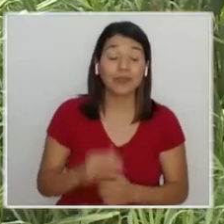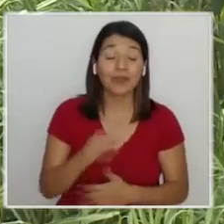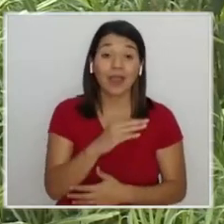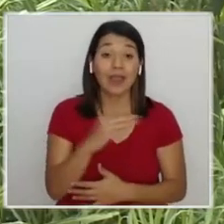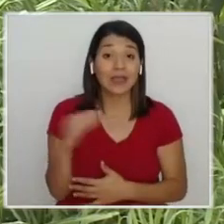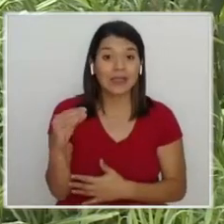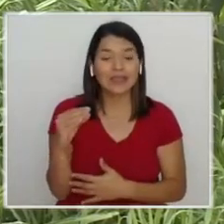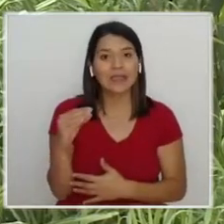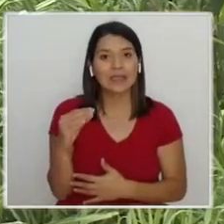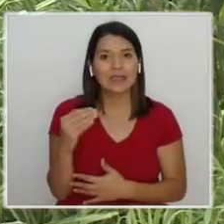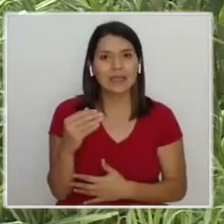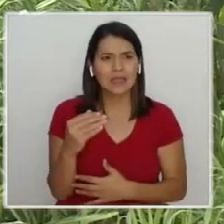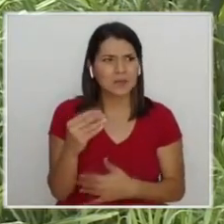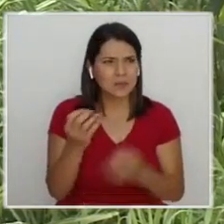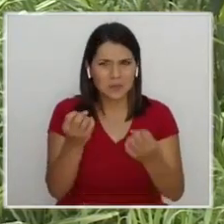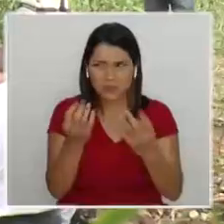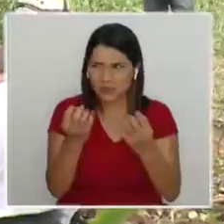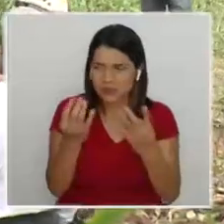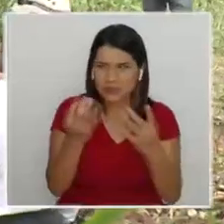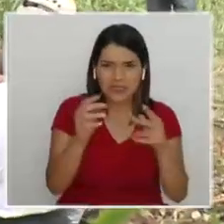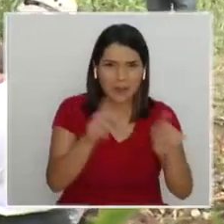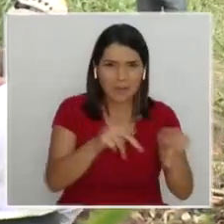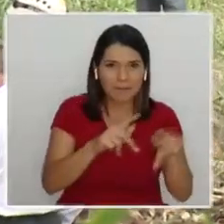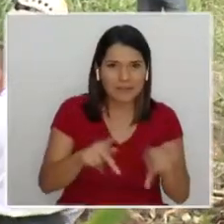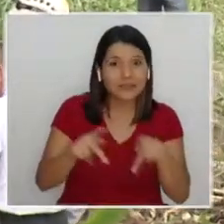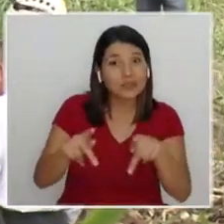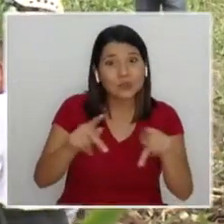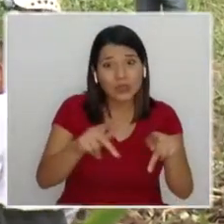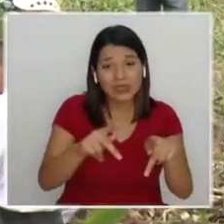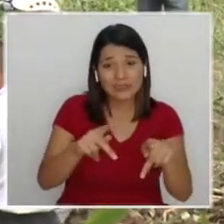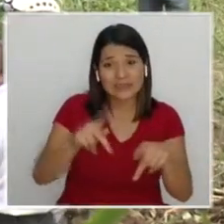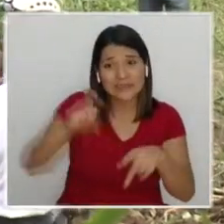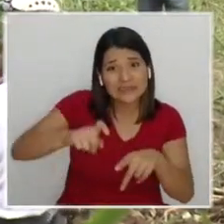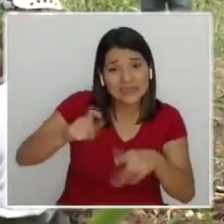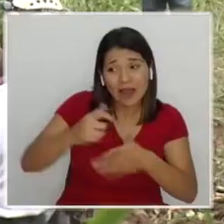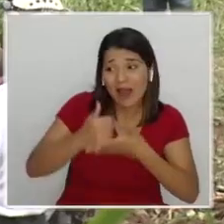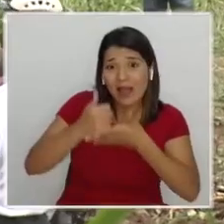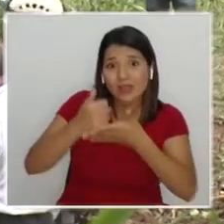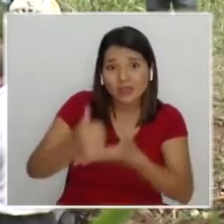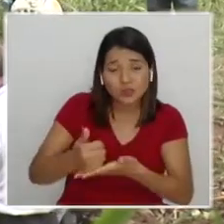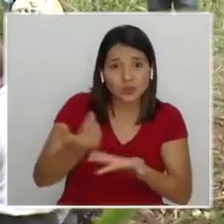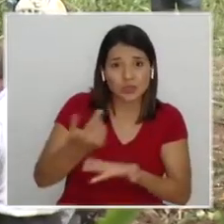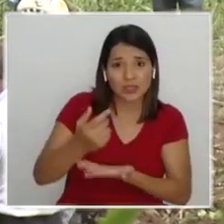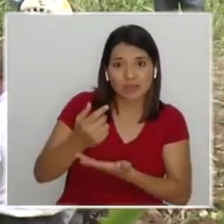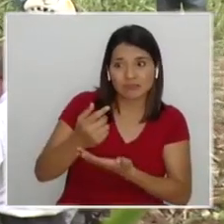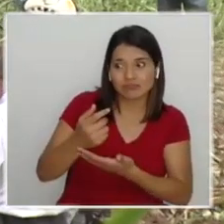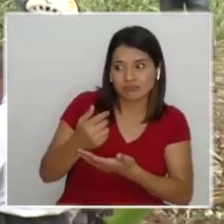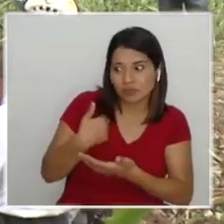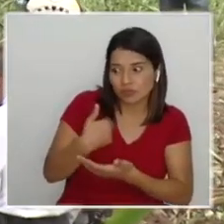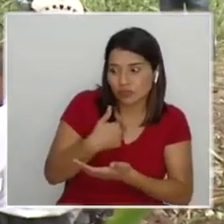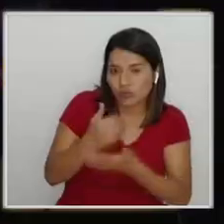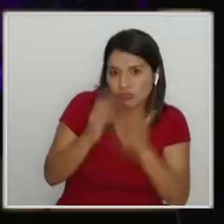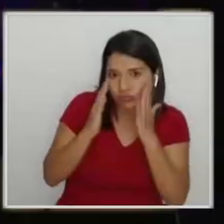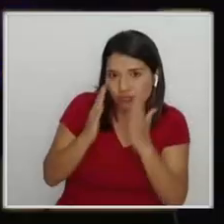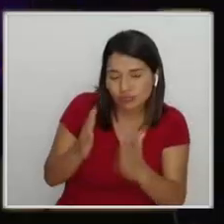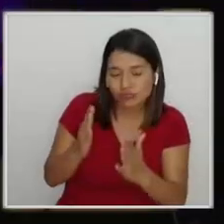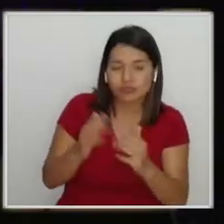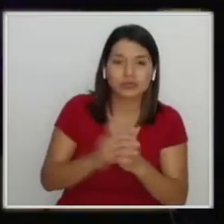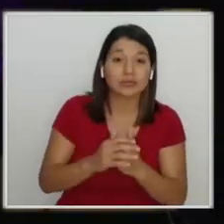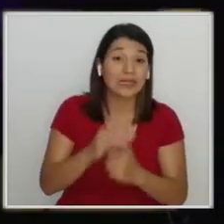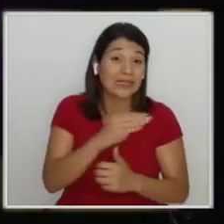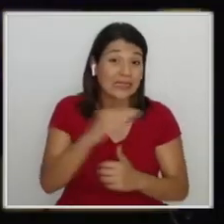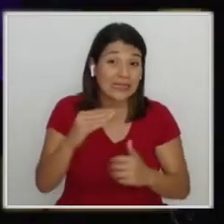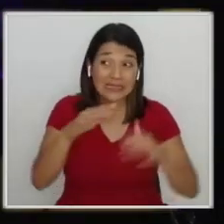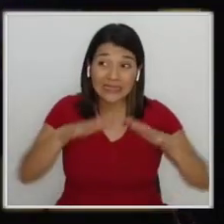habían muchas personas necesitando ayuda, necesitando auxilio en ese momento, y las condiciones climáticas, como